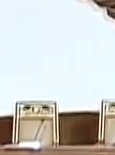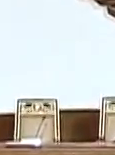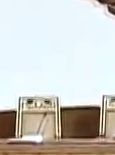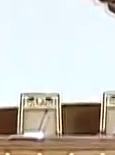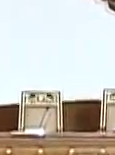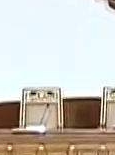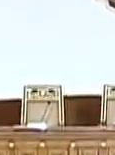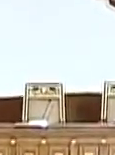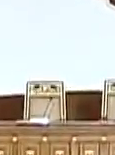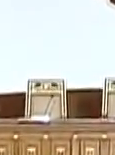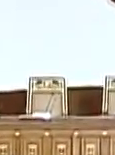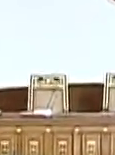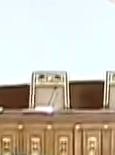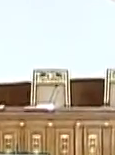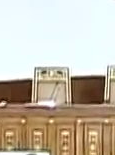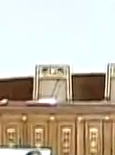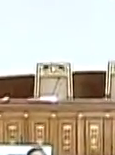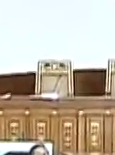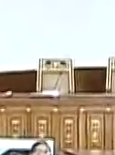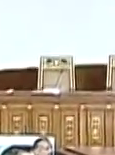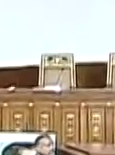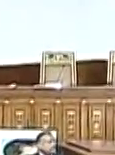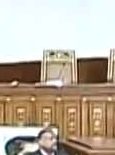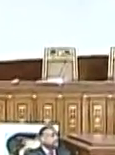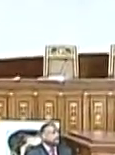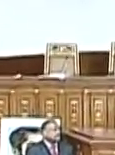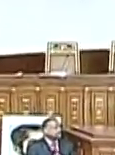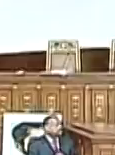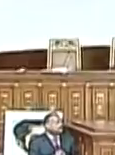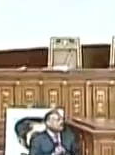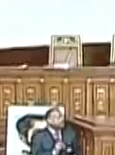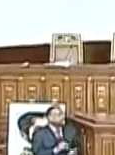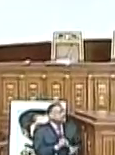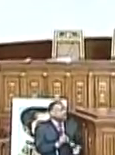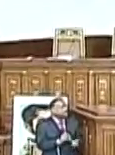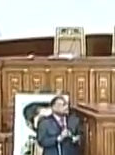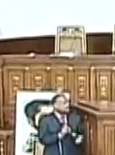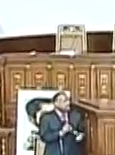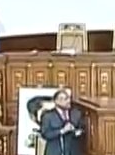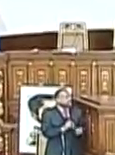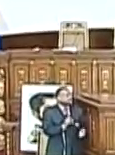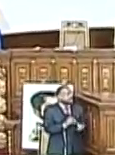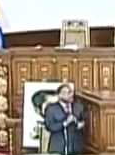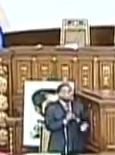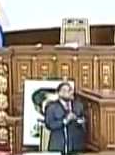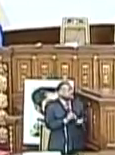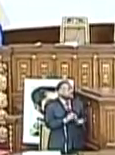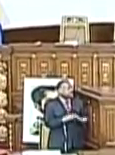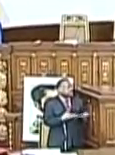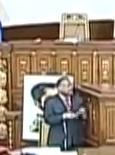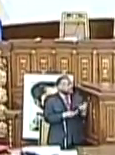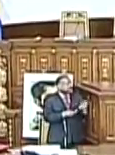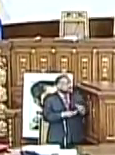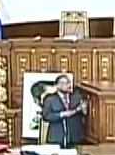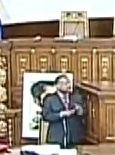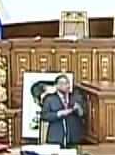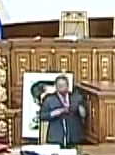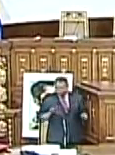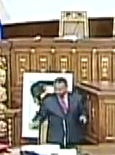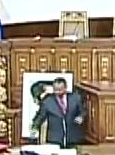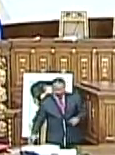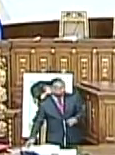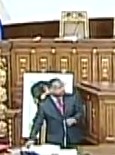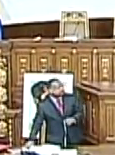la justicia para quienes sin ninguna piedad se han instaurado el odio en nuestro país. Igualmente